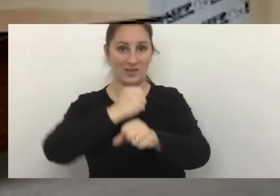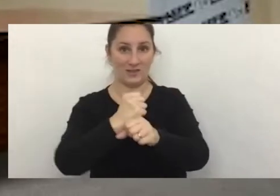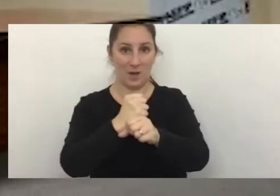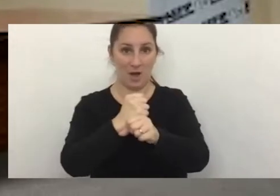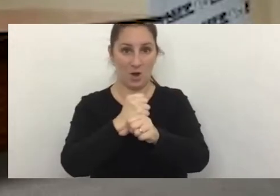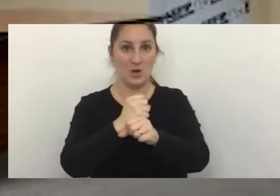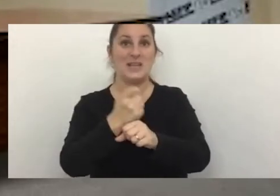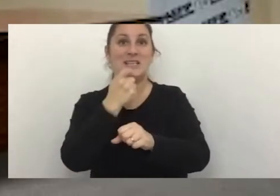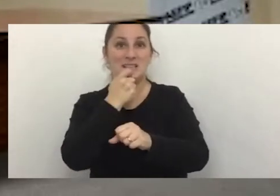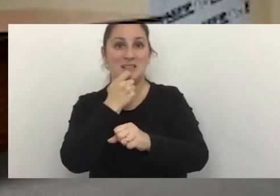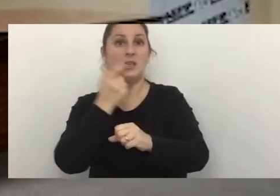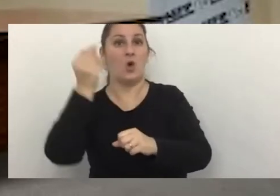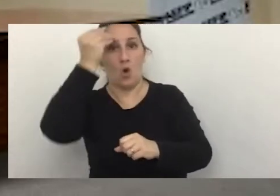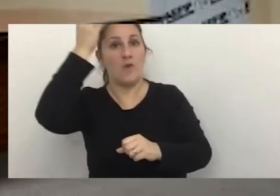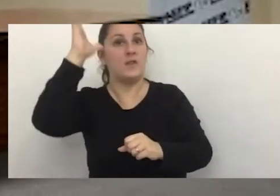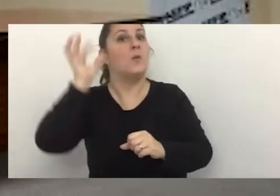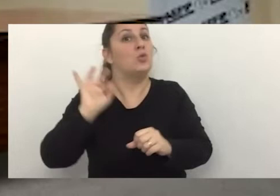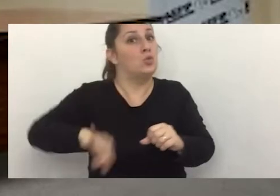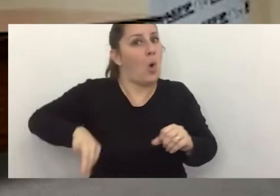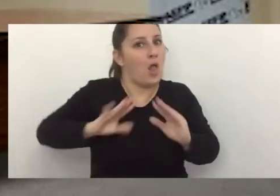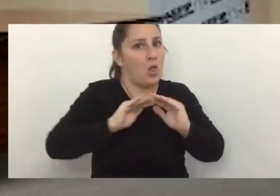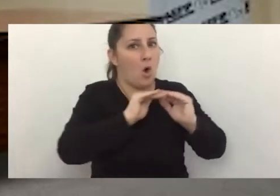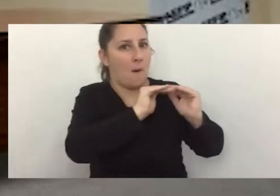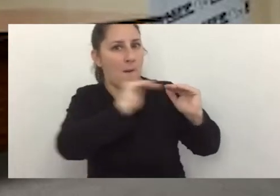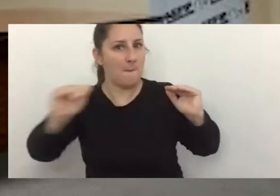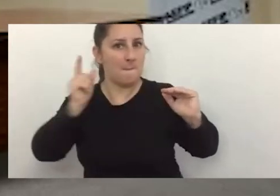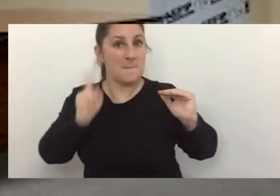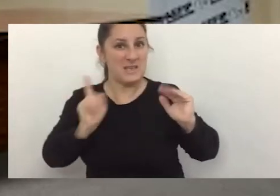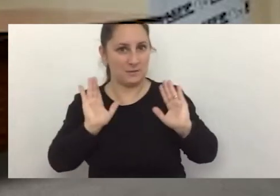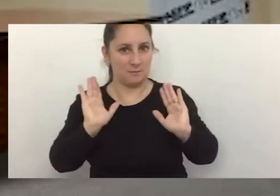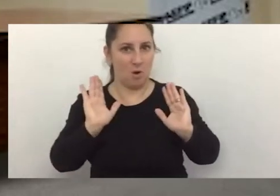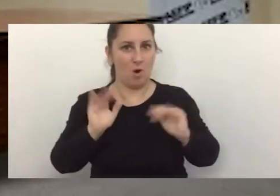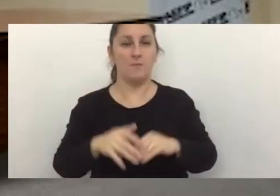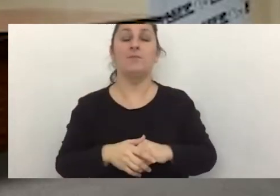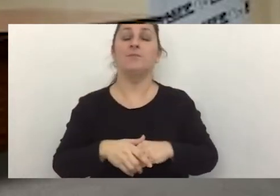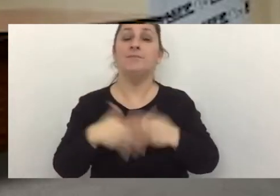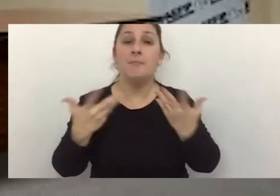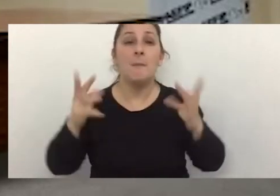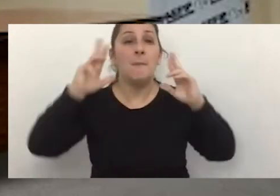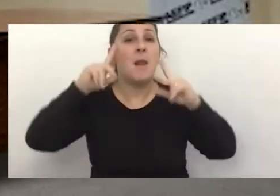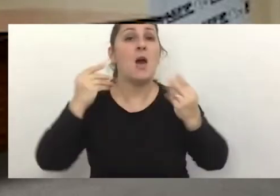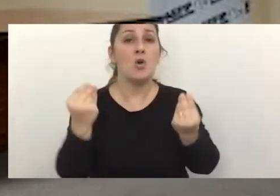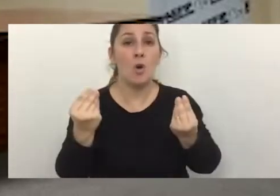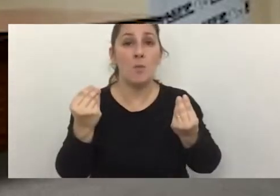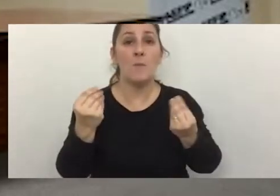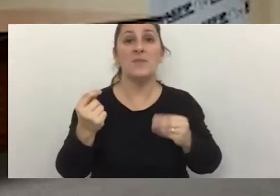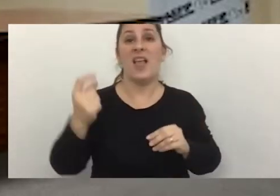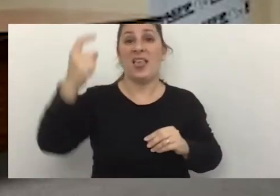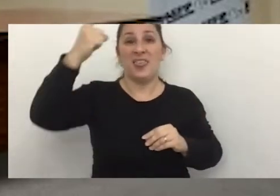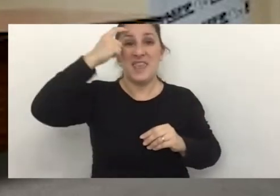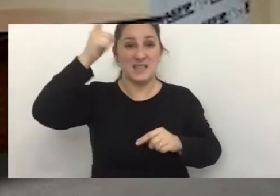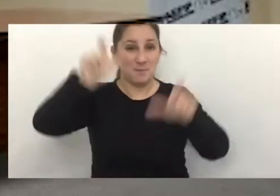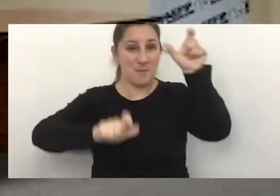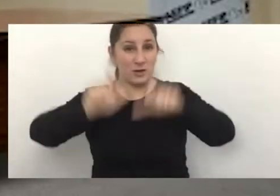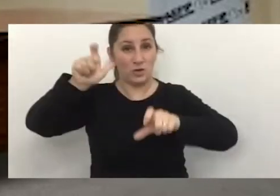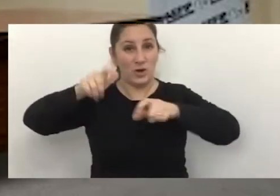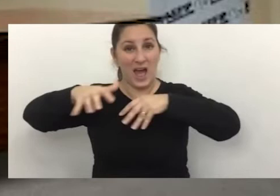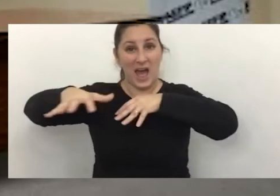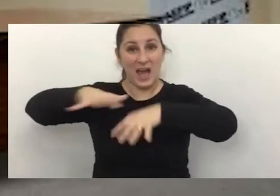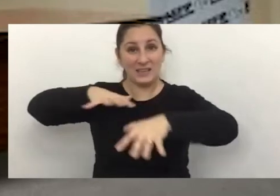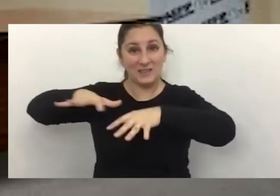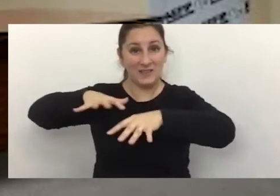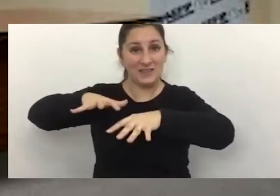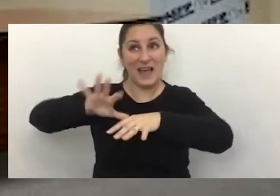denuncia, manteniendo el salario, obviamente. ¿Qué hicieron? Los 10 activistas que habían traído a